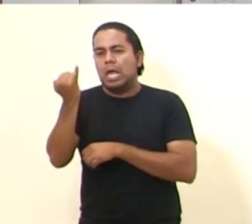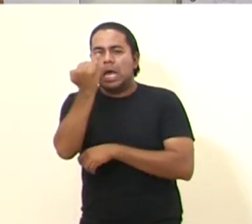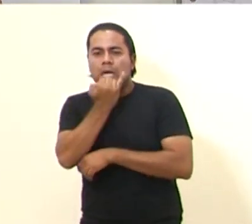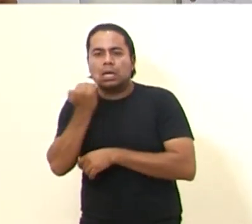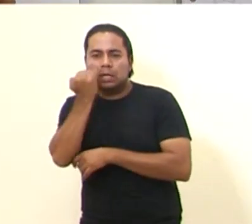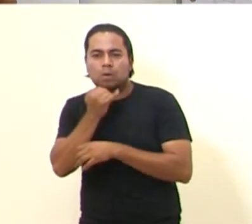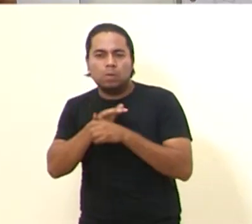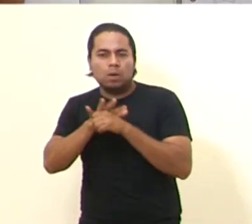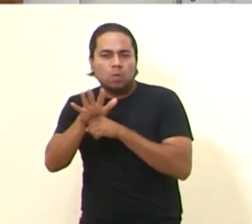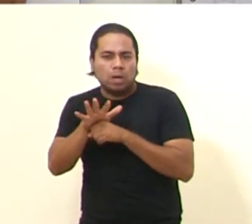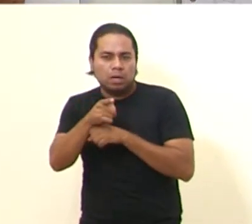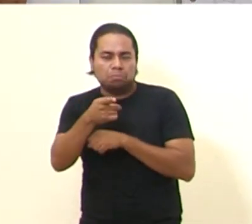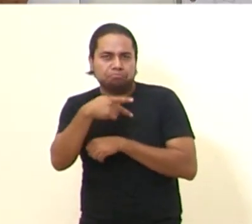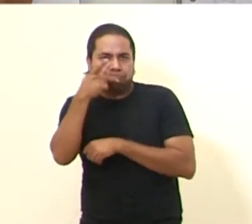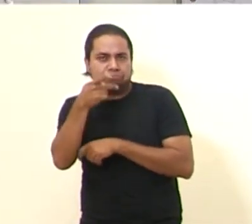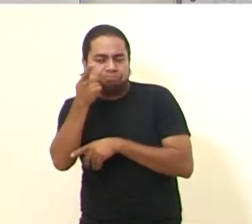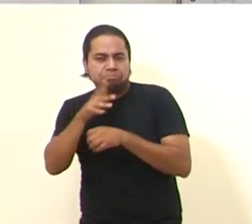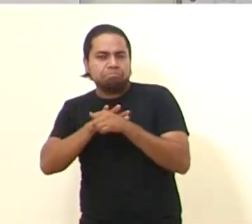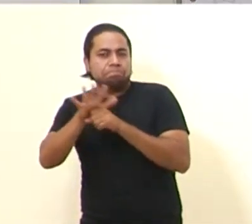los guaves?